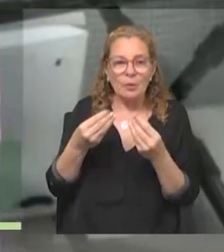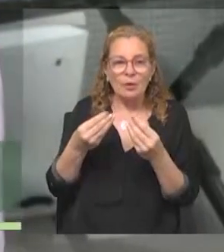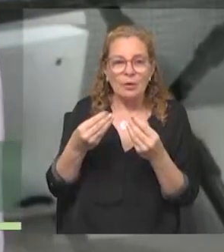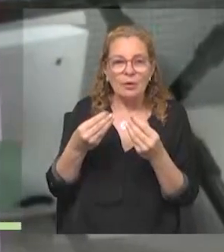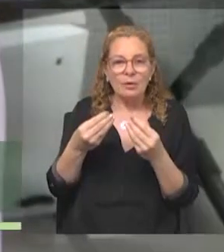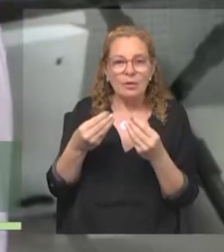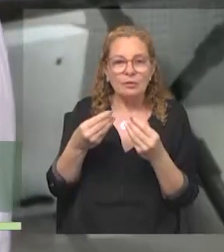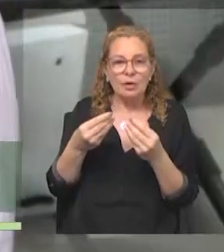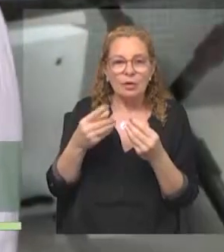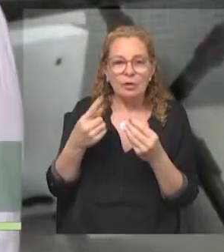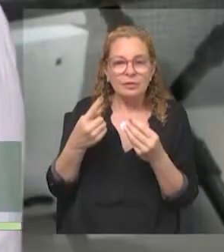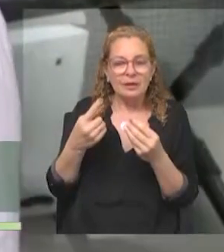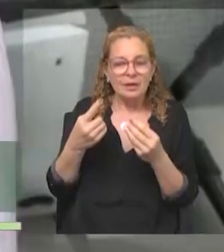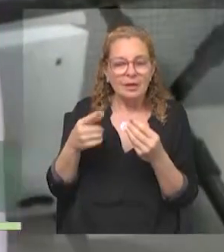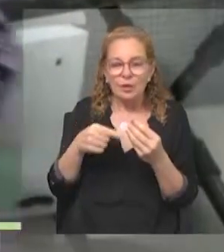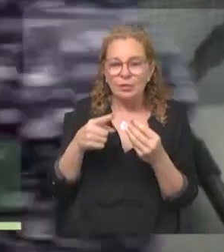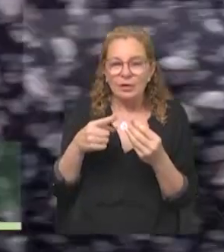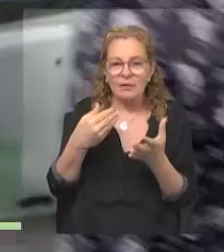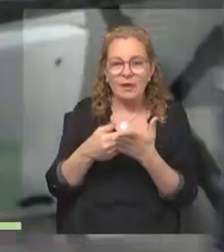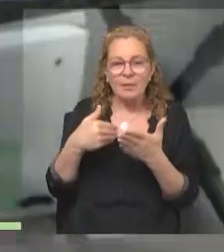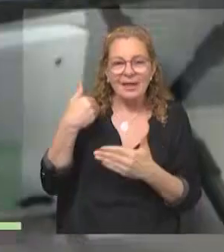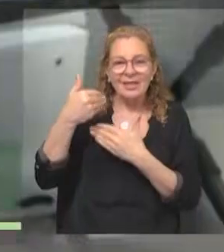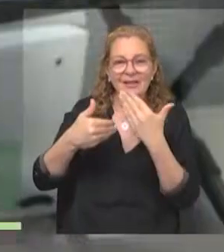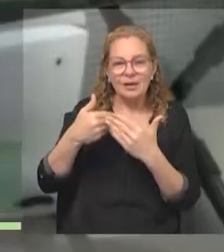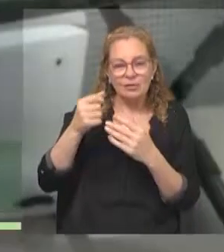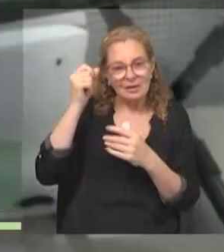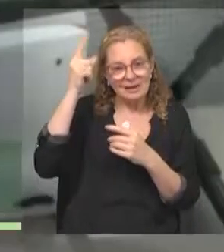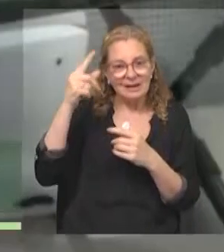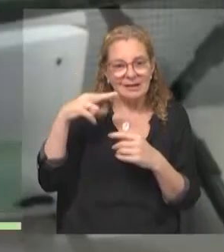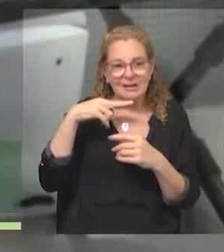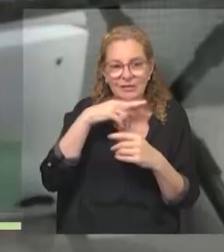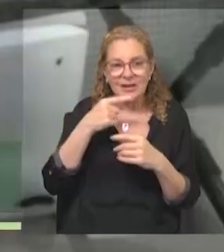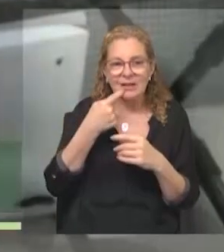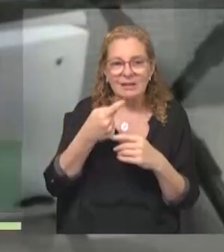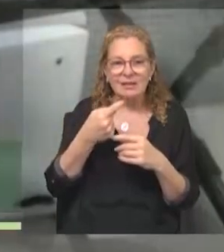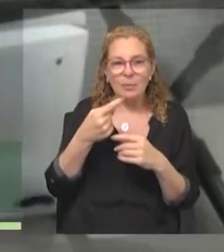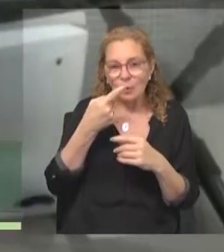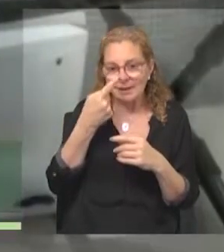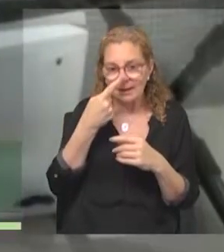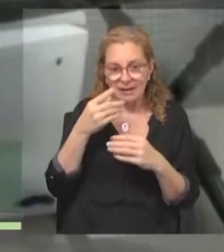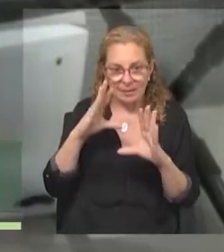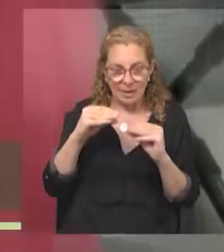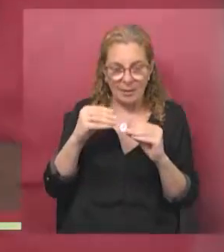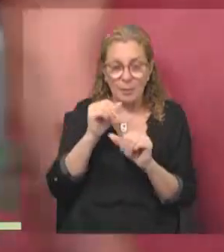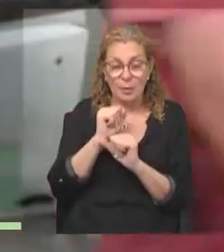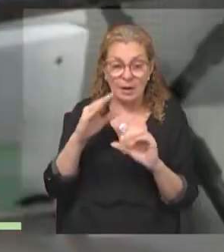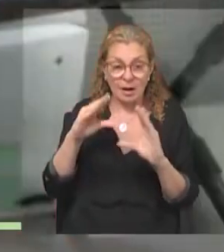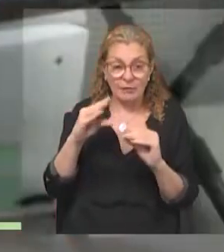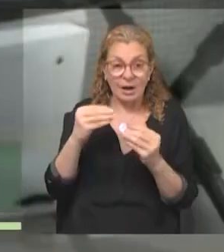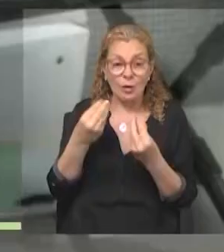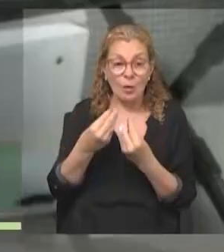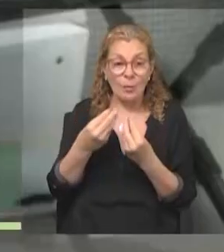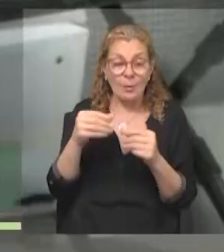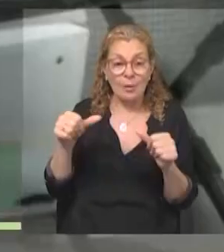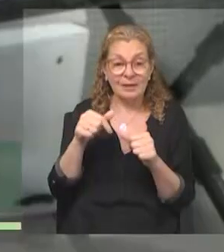la soberanía nos pega el desarrollo de la Inteligencia artificial y ahí tenemos cosas mucho más interesantes para hablar tenemos que poder hablar de cómo vamos a